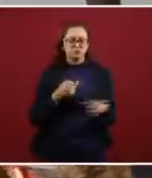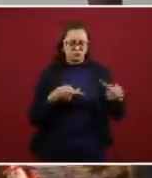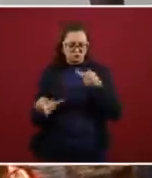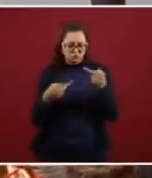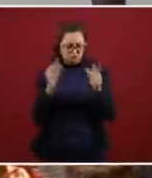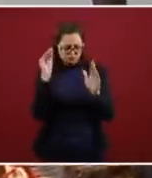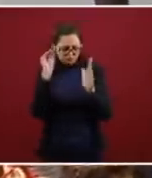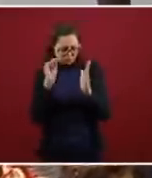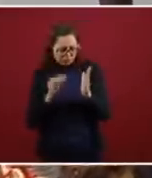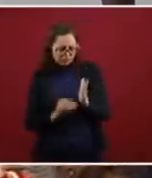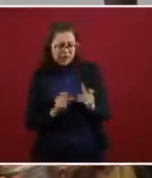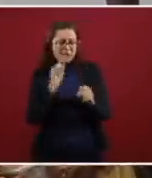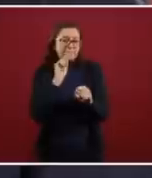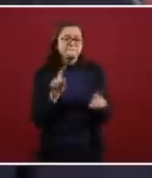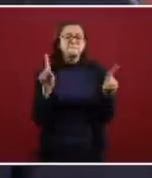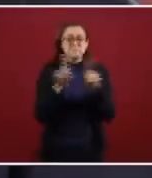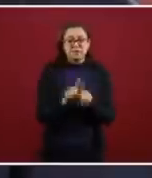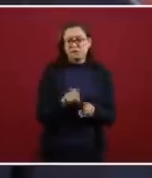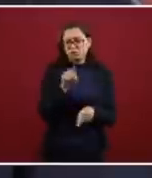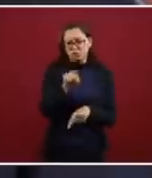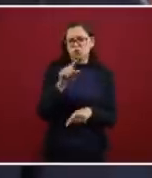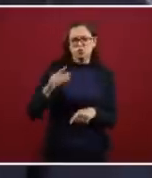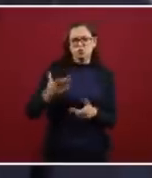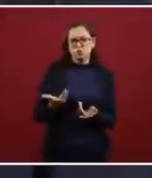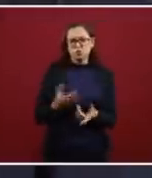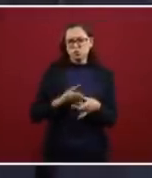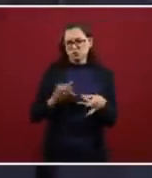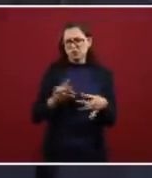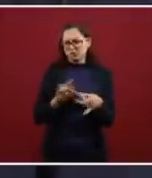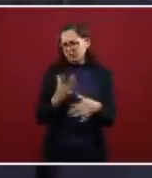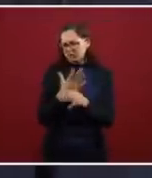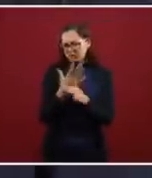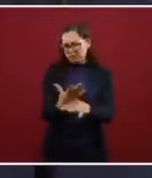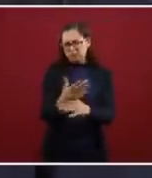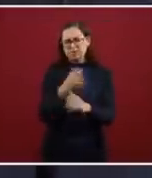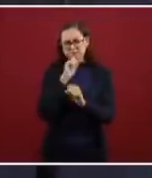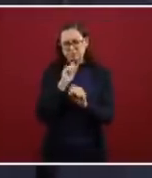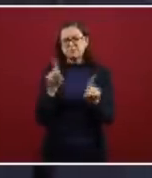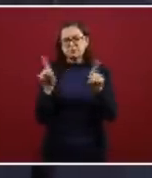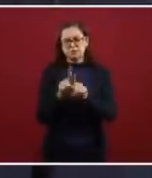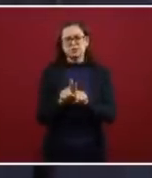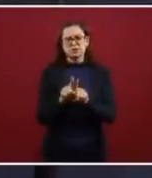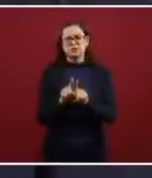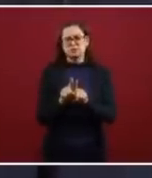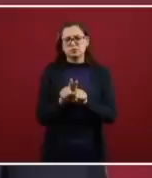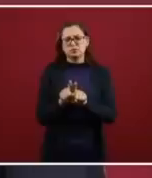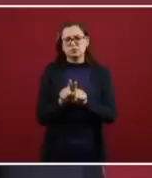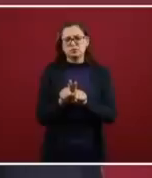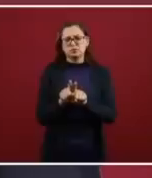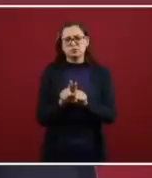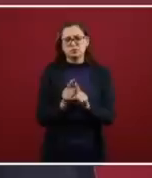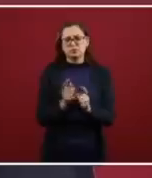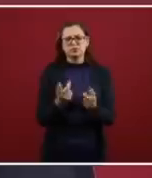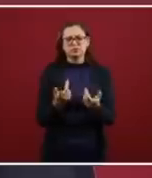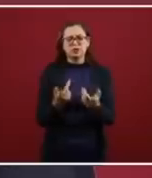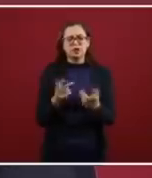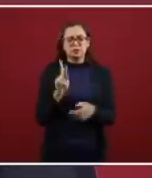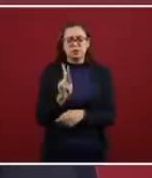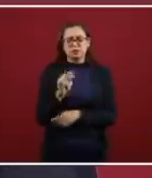Está también eso que tú contemplas concebido en el plan de